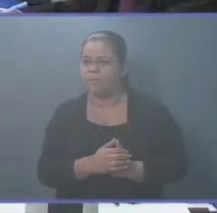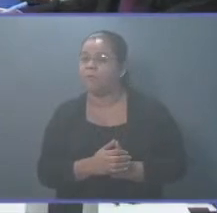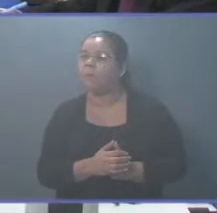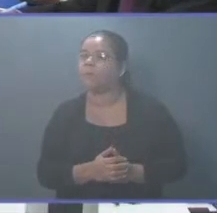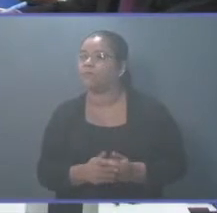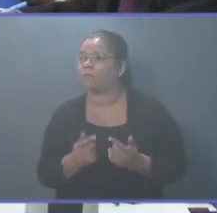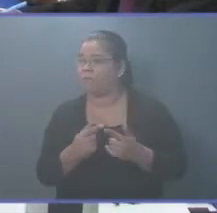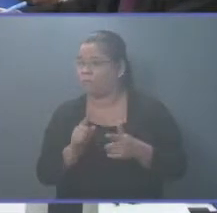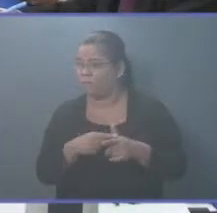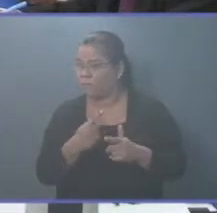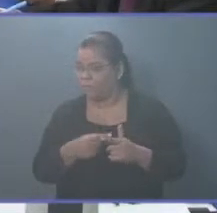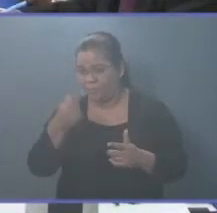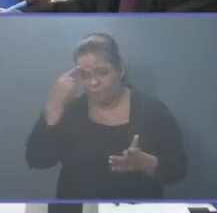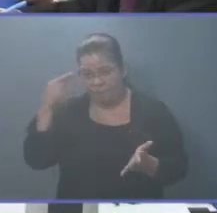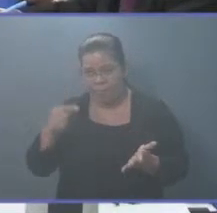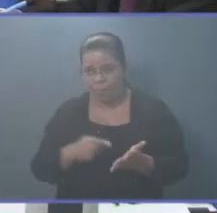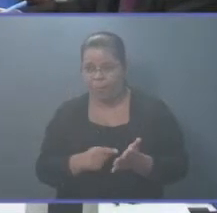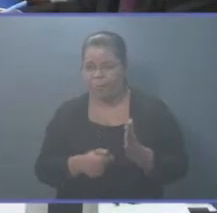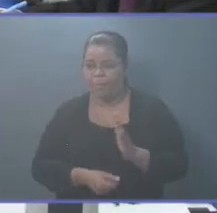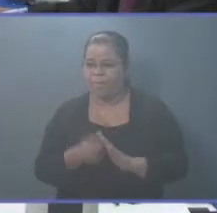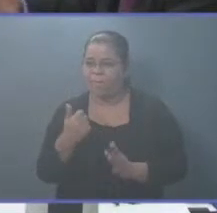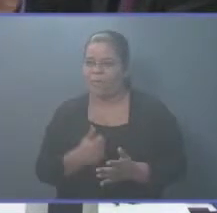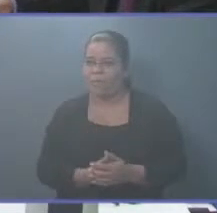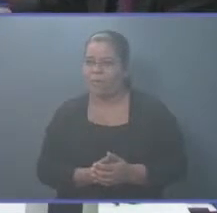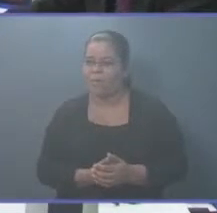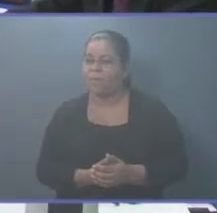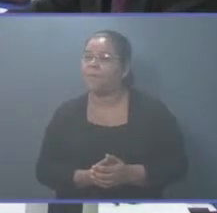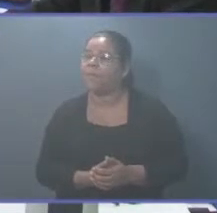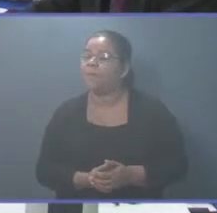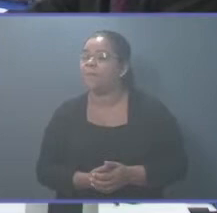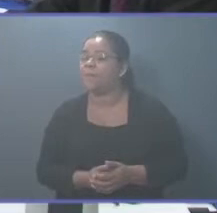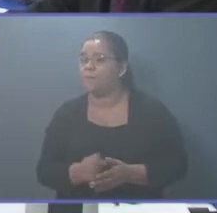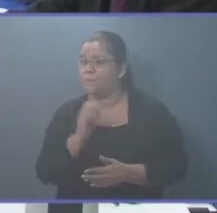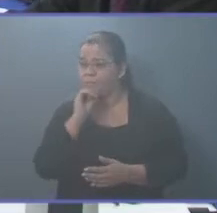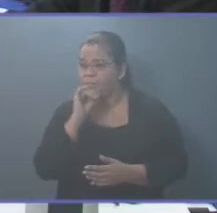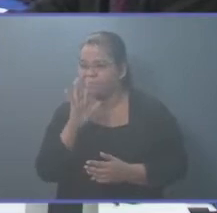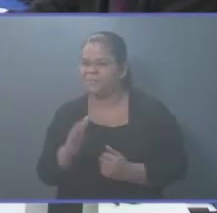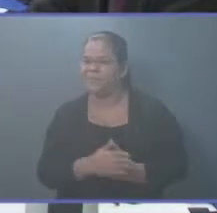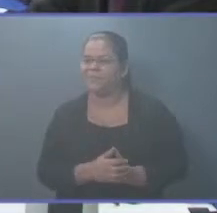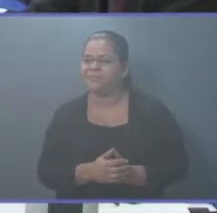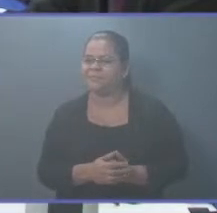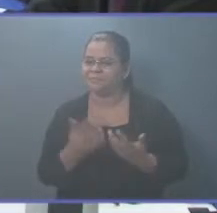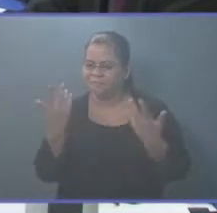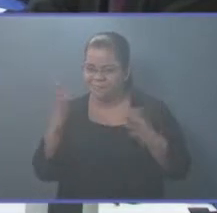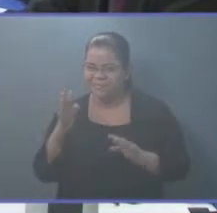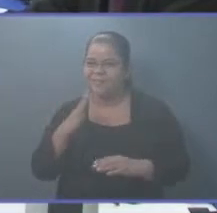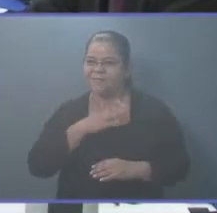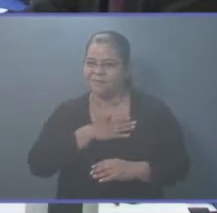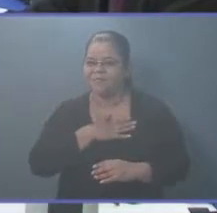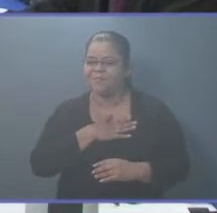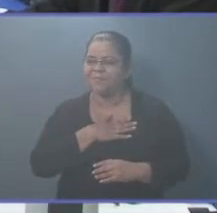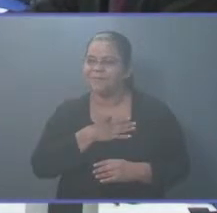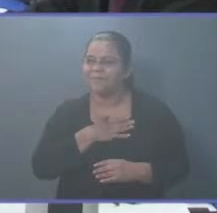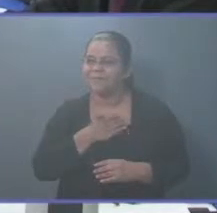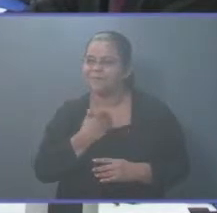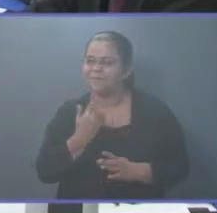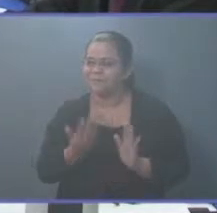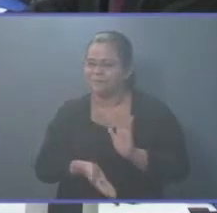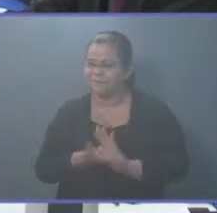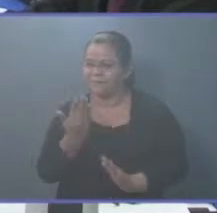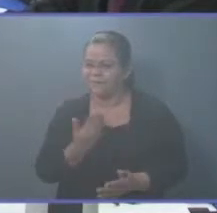de delito, ¿va? De delitos. Sí, Ok. sería Es que dice unidad especializada,